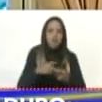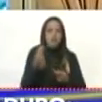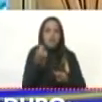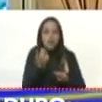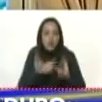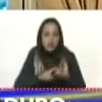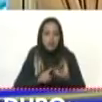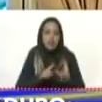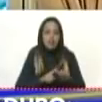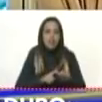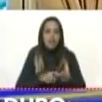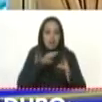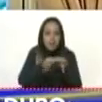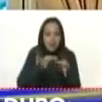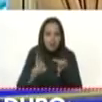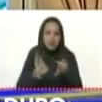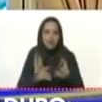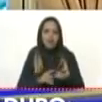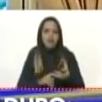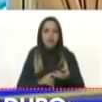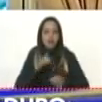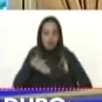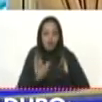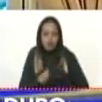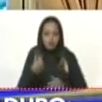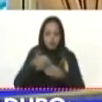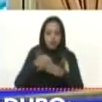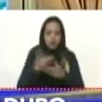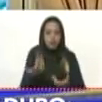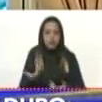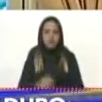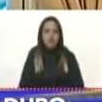en petros, meterle el dinero al aparato productivo,